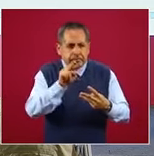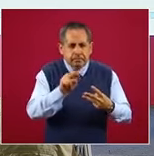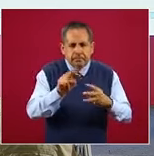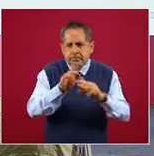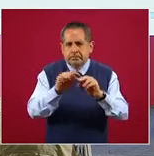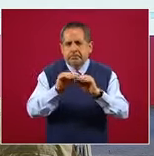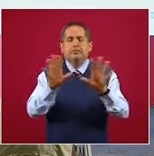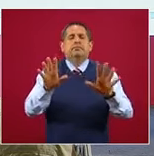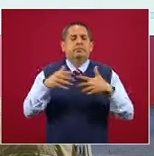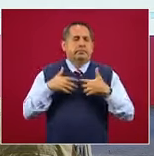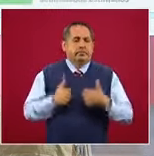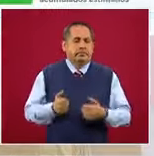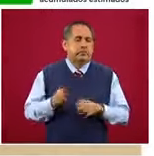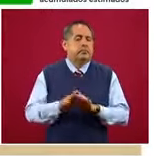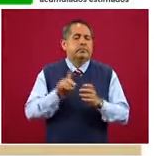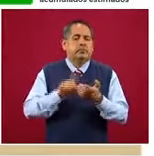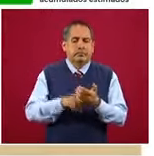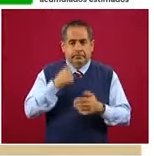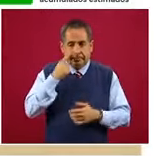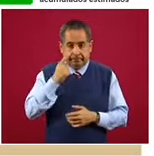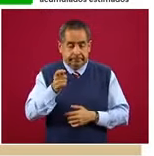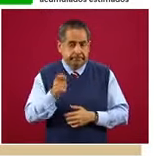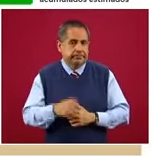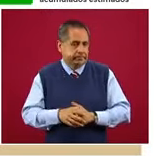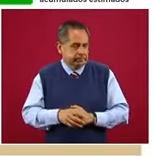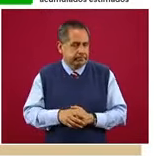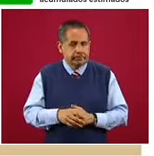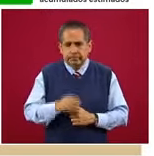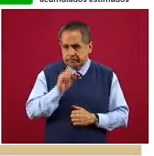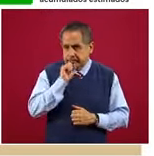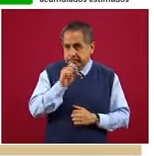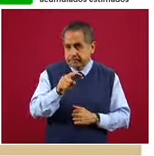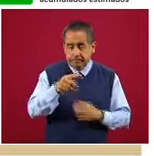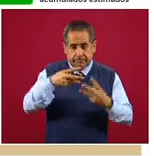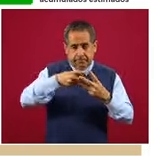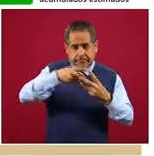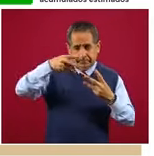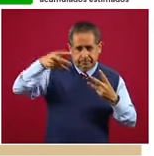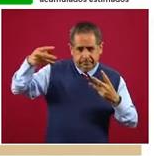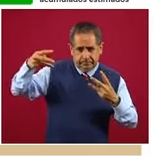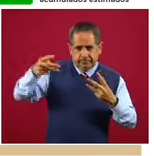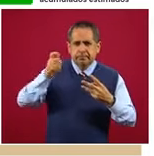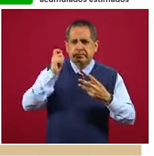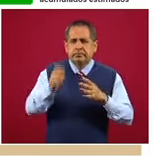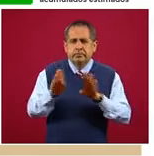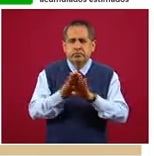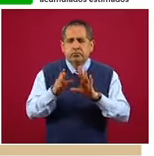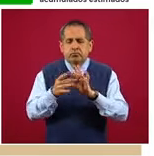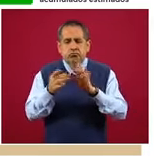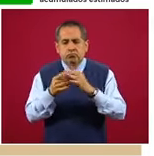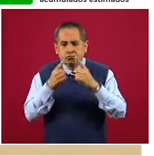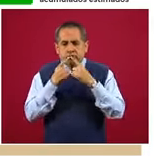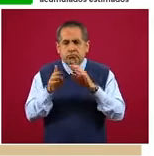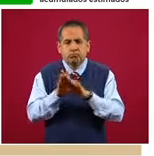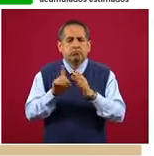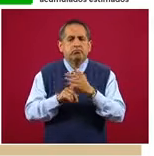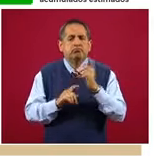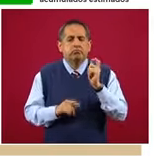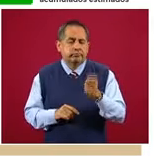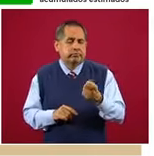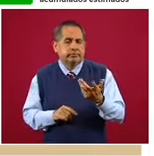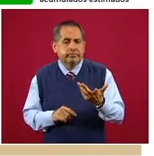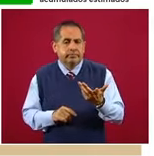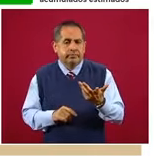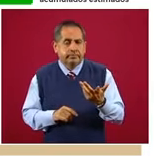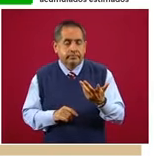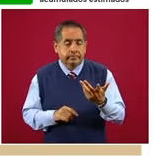cuál es la tendencia que estamos teniendo en estos grupos. Pero además, en estas tres líneas a diferencia de la diapositiva anterior, en